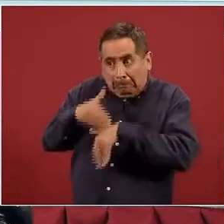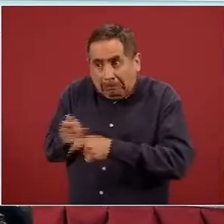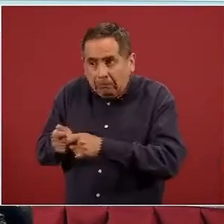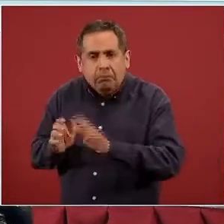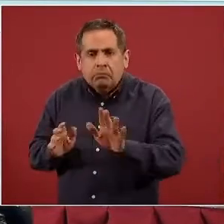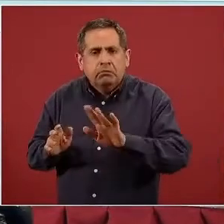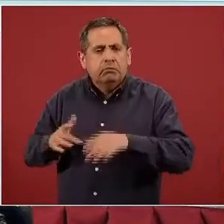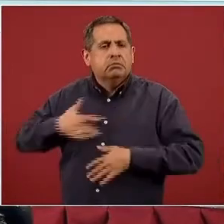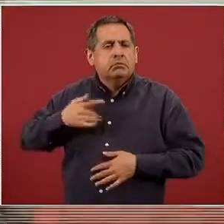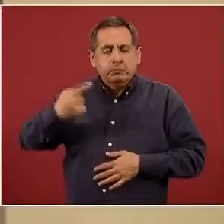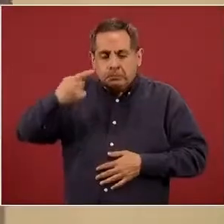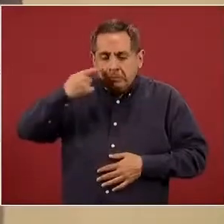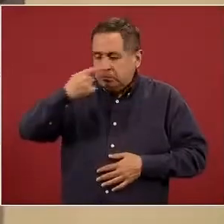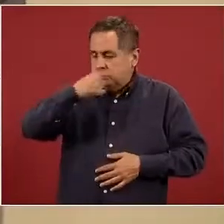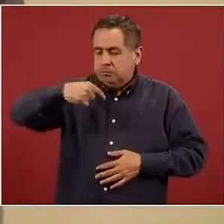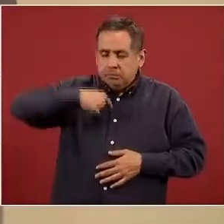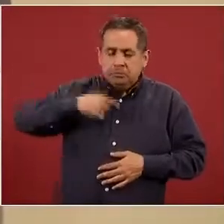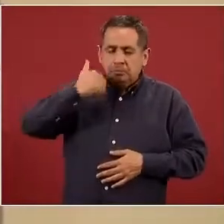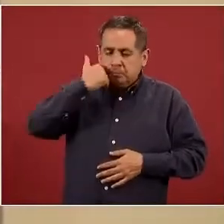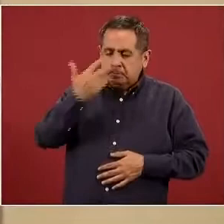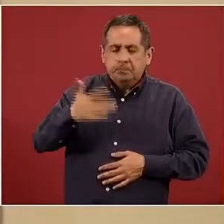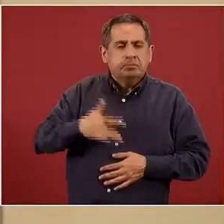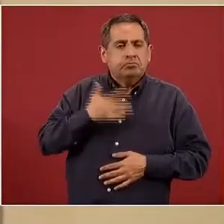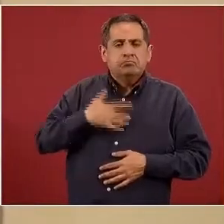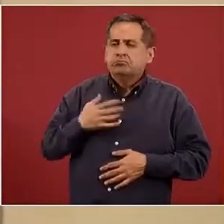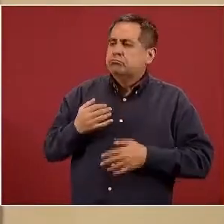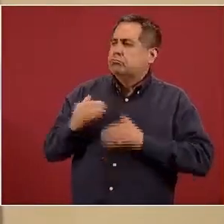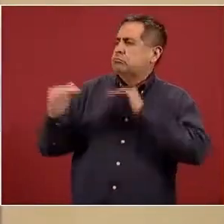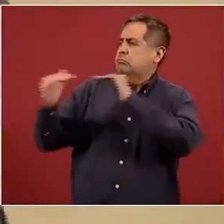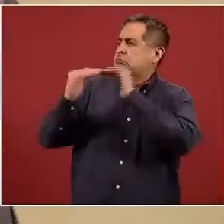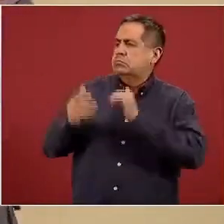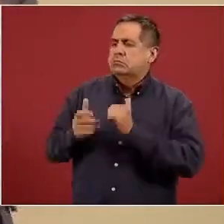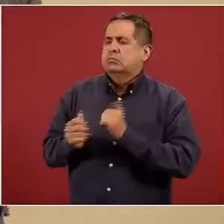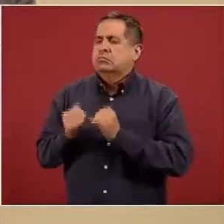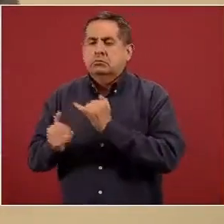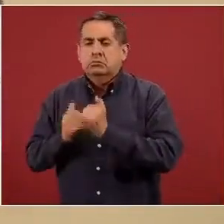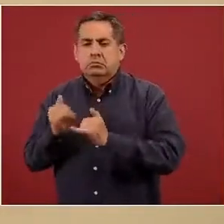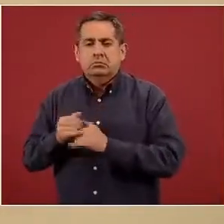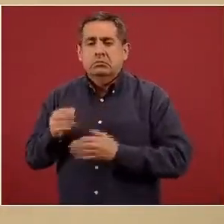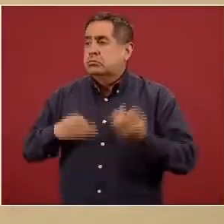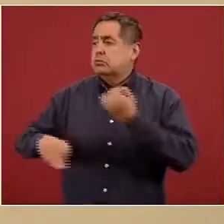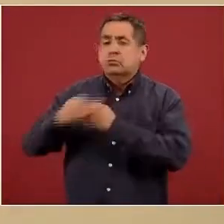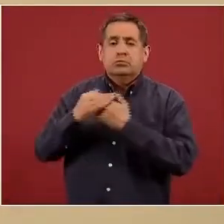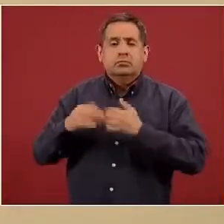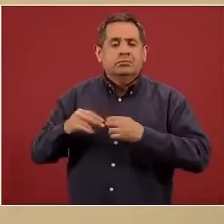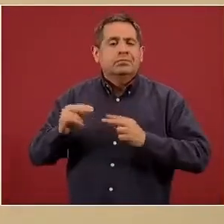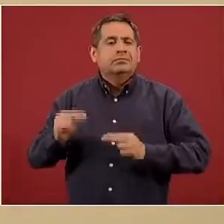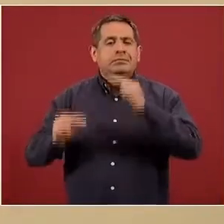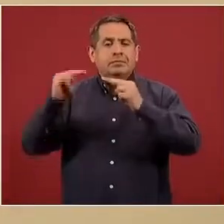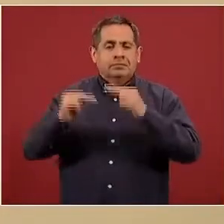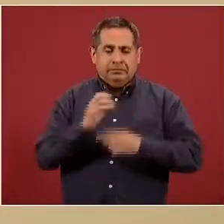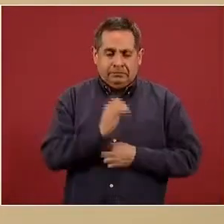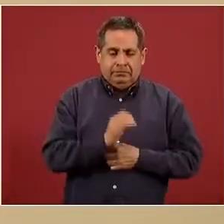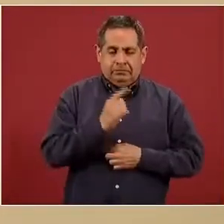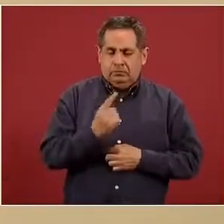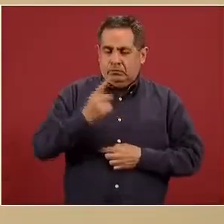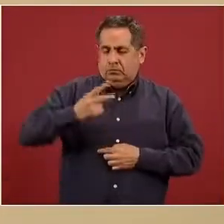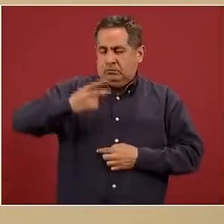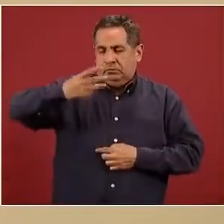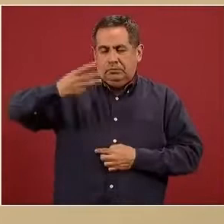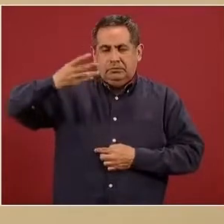voluntaria lo que va a establecer es un sistema de igualdad. Todos van a empezar desde un nivel de 1, ¿no? Y entonces van a ir